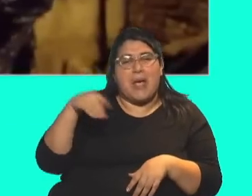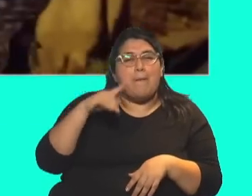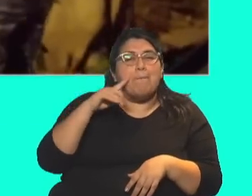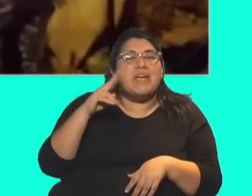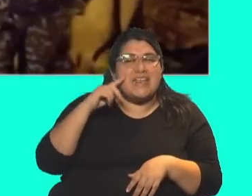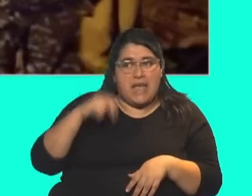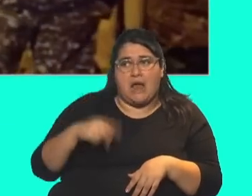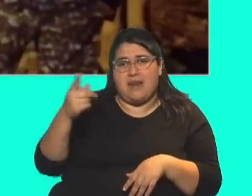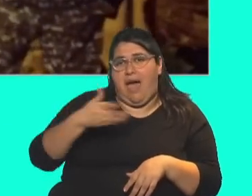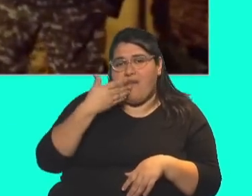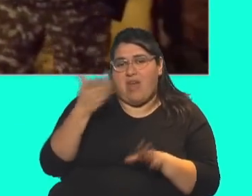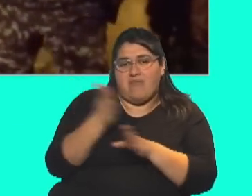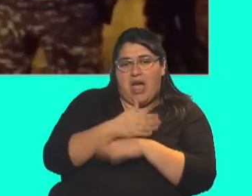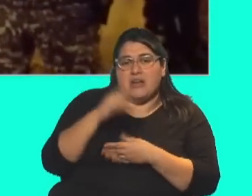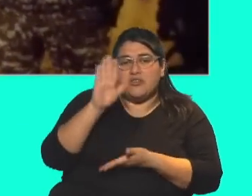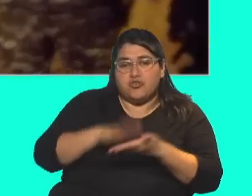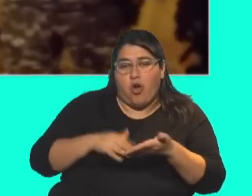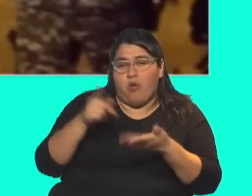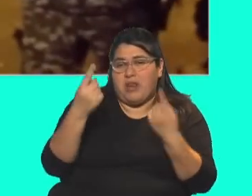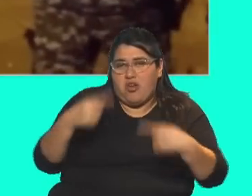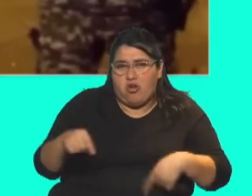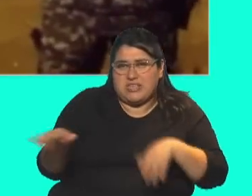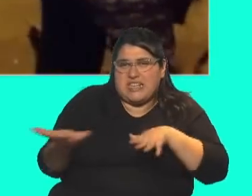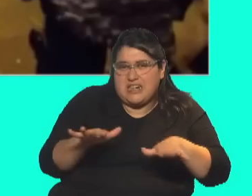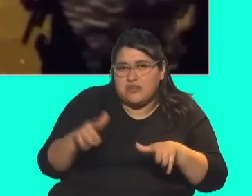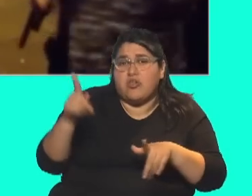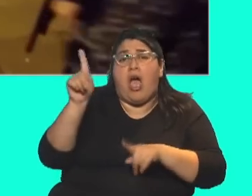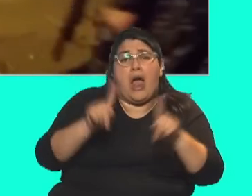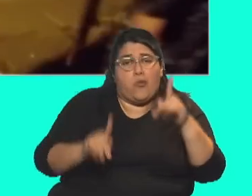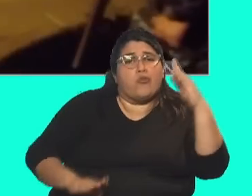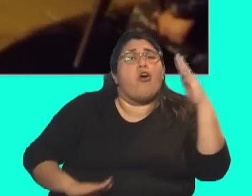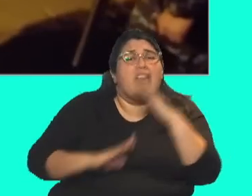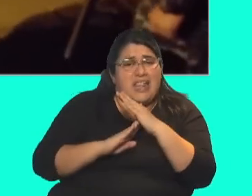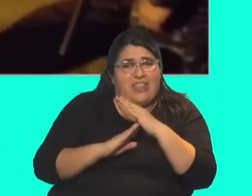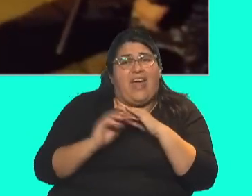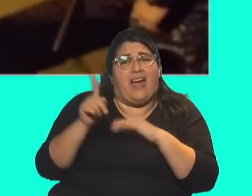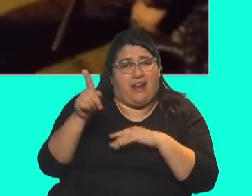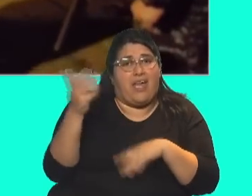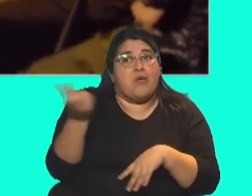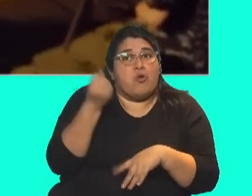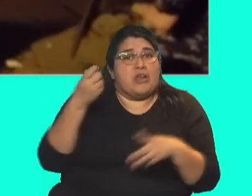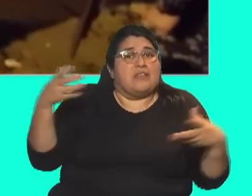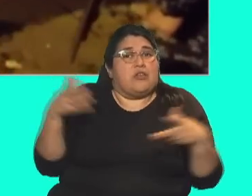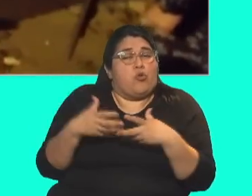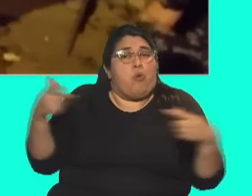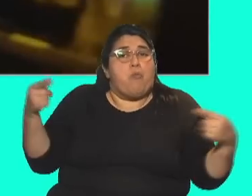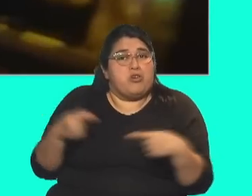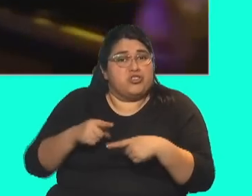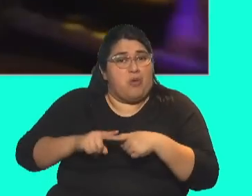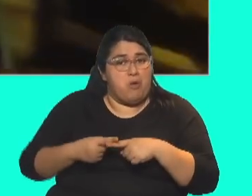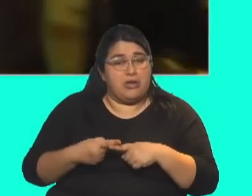señalaba de que la falta de reacción bueno de algunos líderes importantes de la oposición política